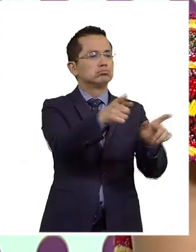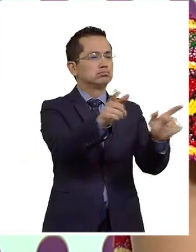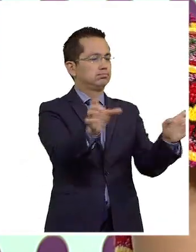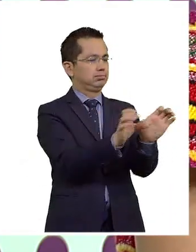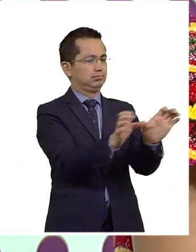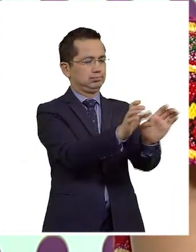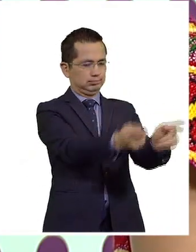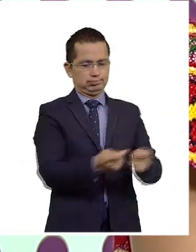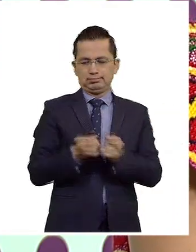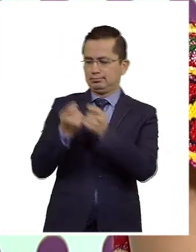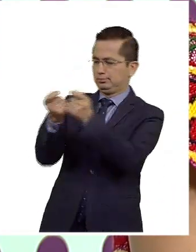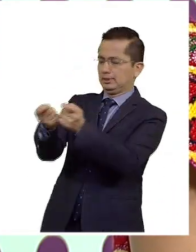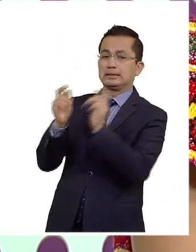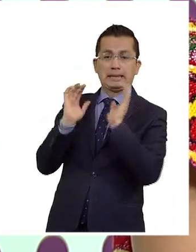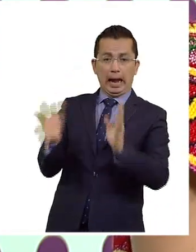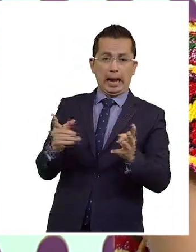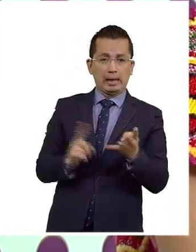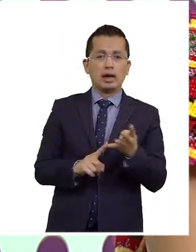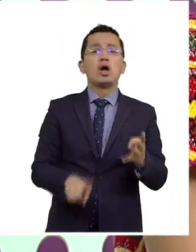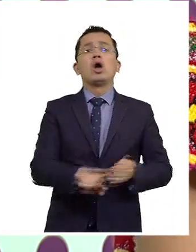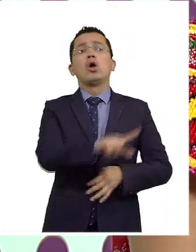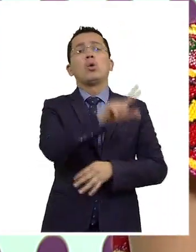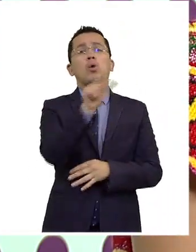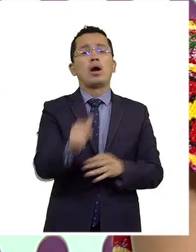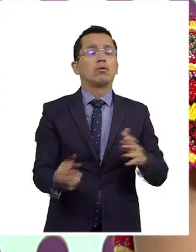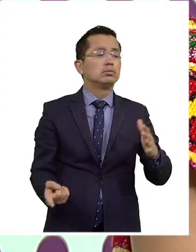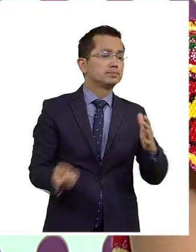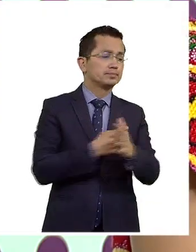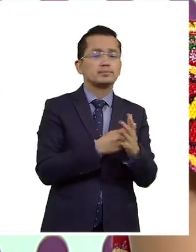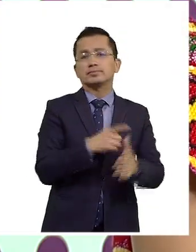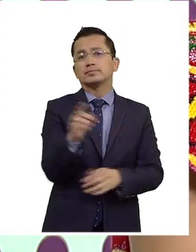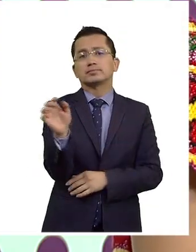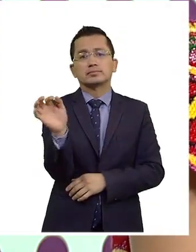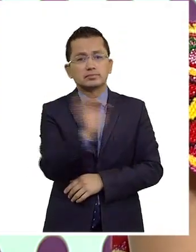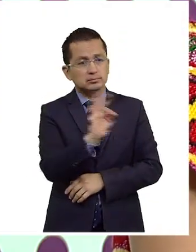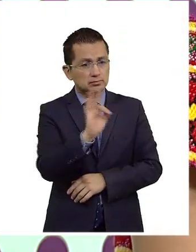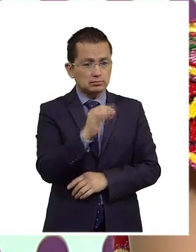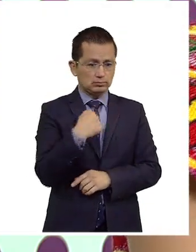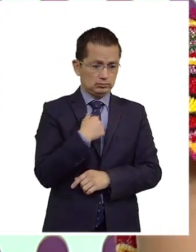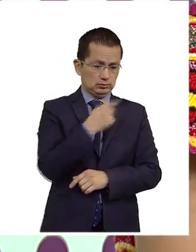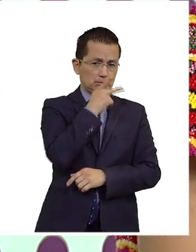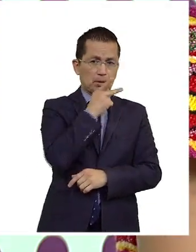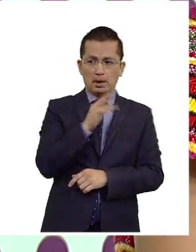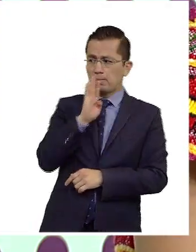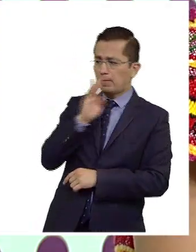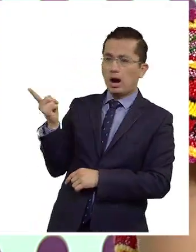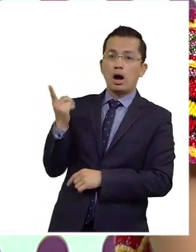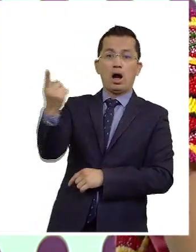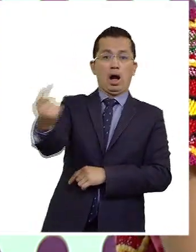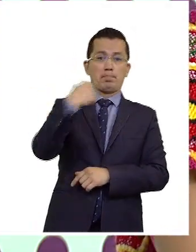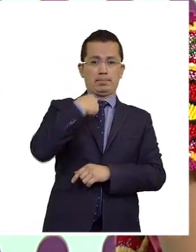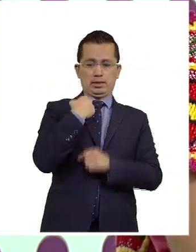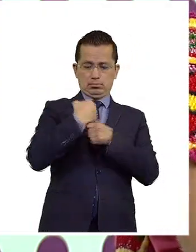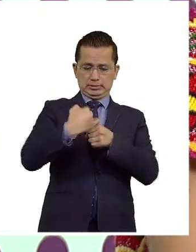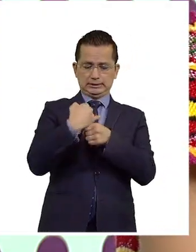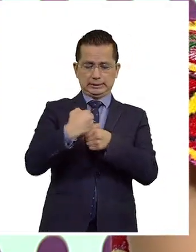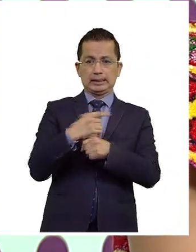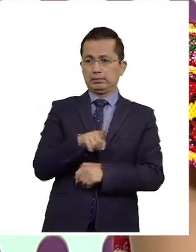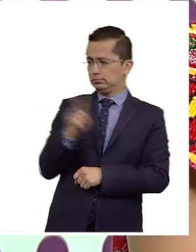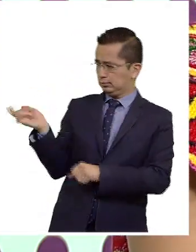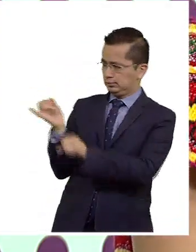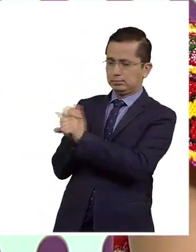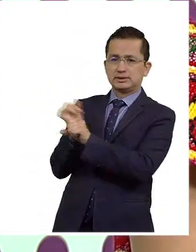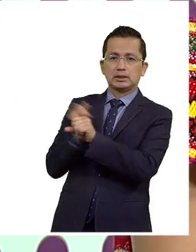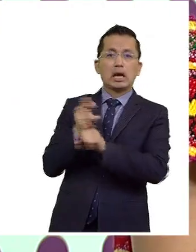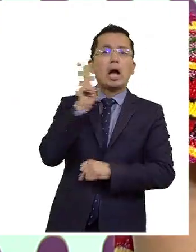hije, todavía pues puedes ser sujeta o sujeto, madre o padre, de investigación, de a ver pues qué tan